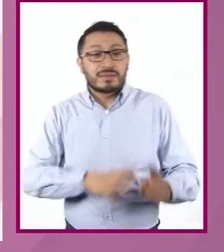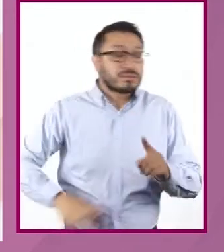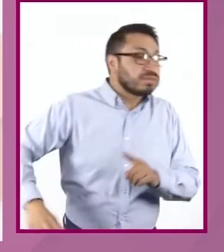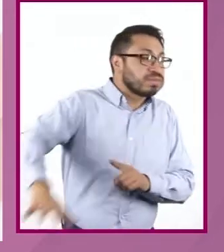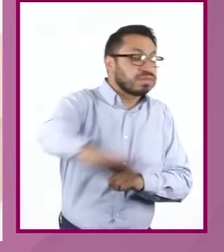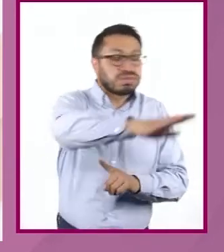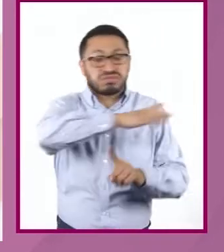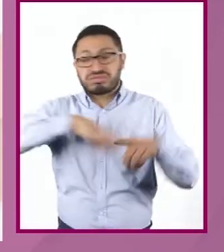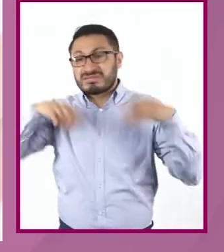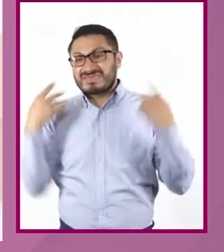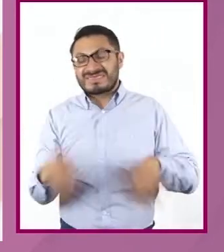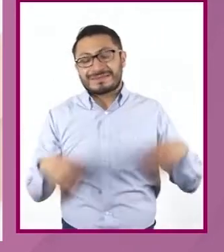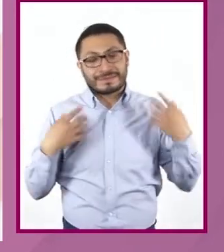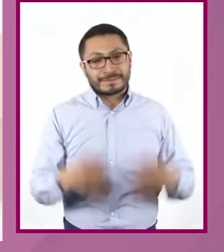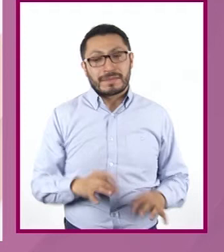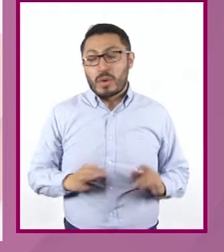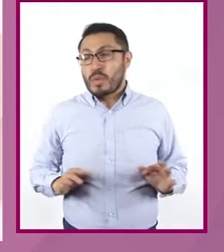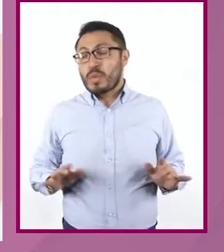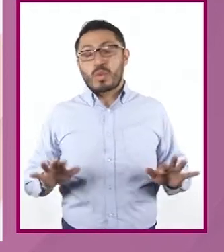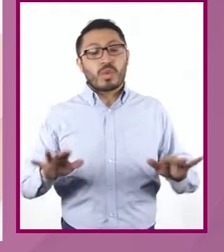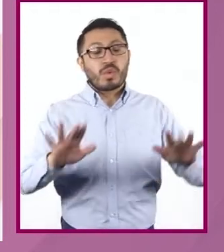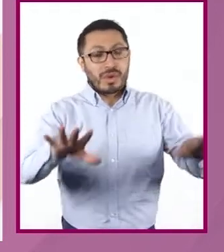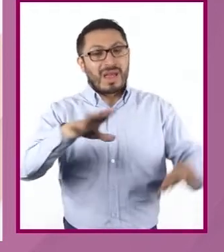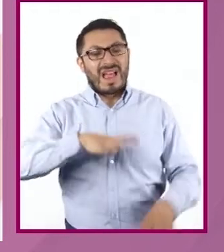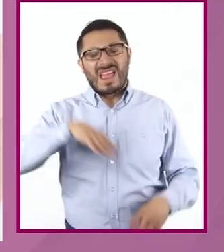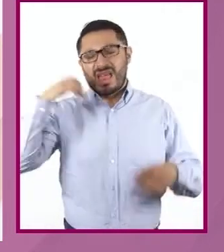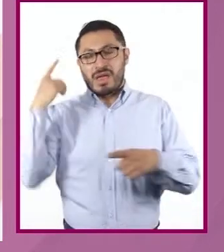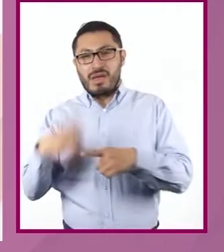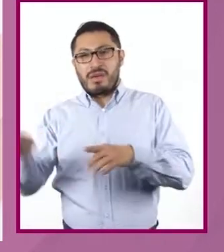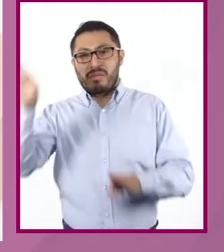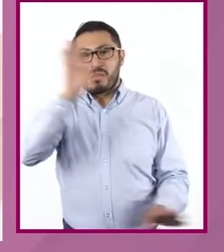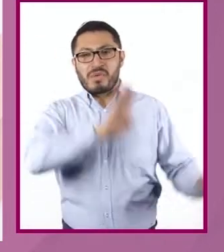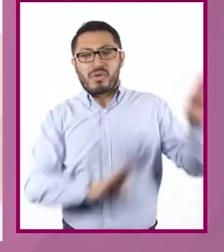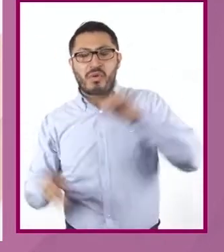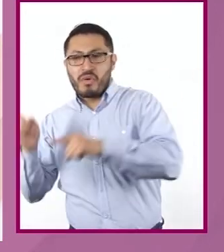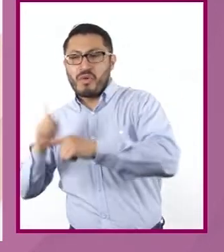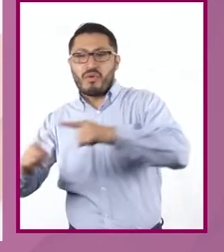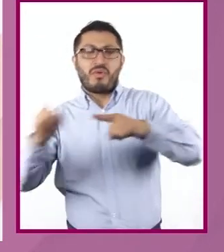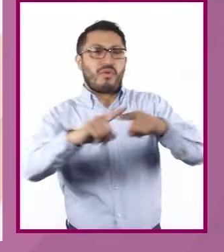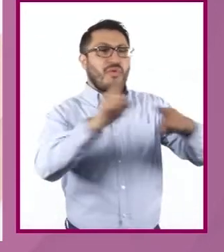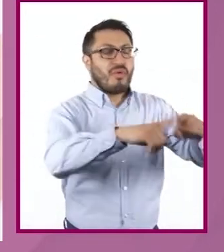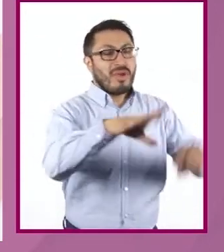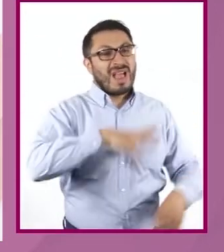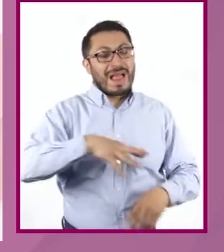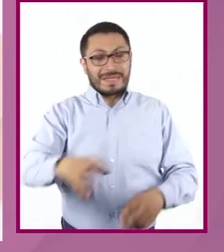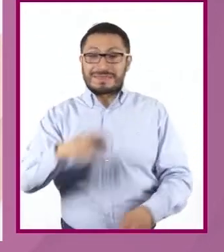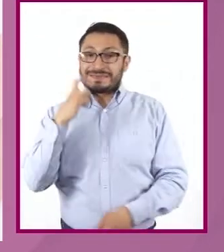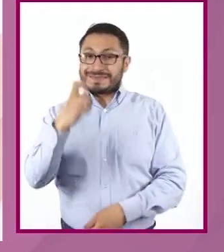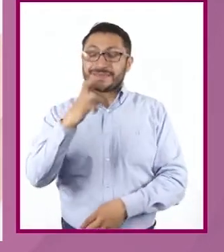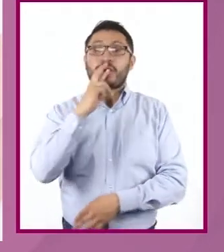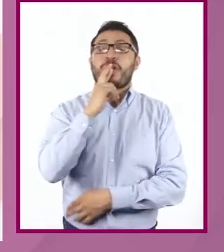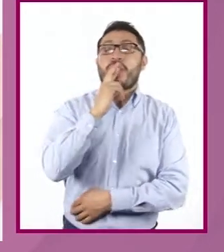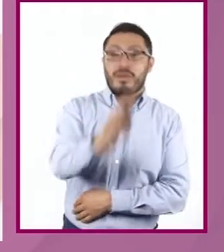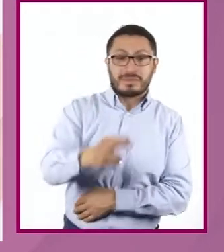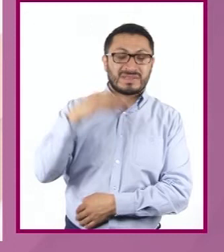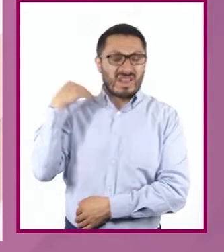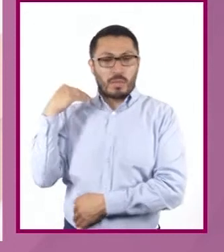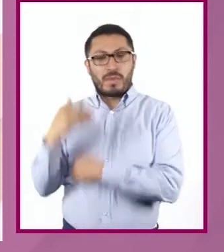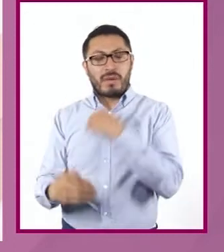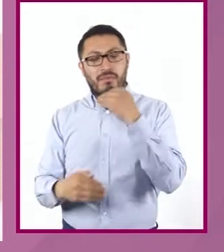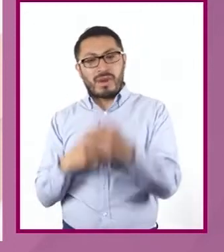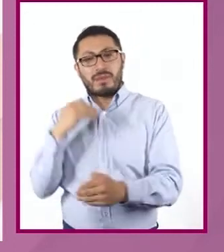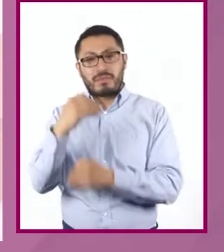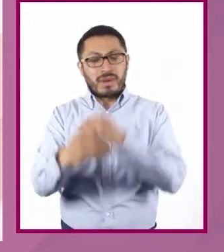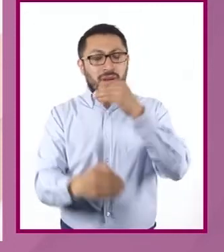partes. La enorme biodiversidad existente es el resultado de la evolución, un proceso de cambio